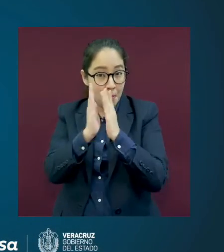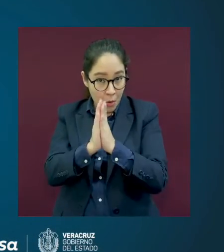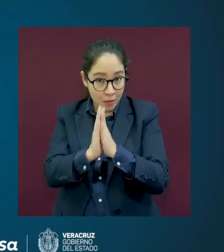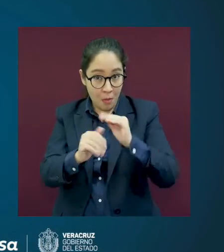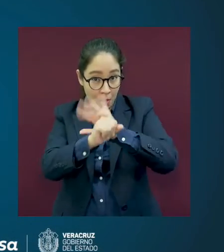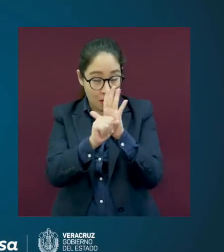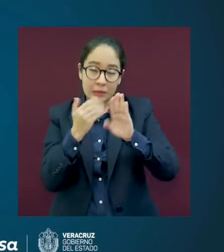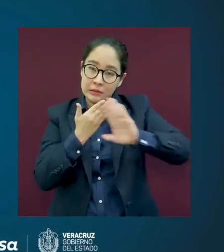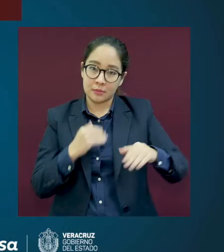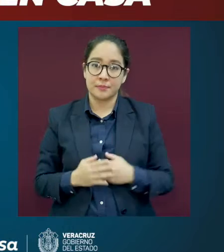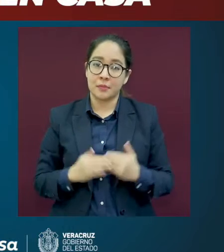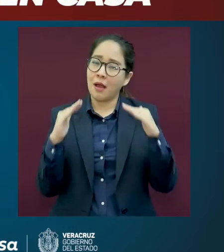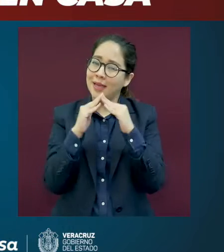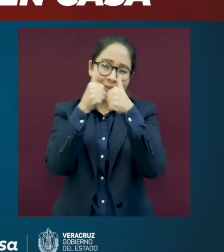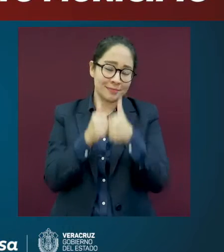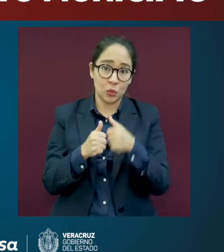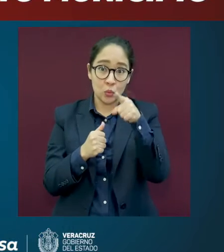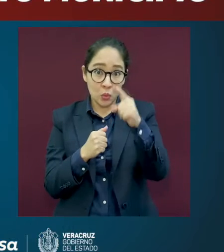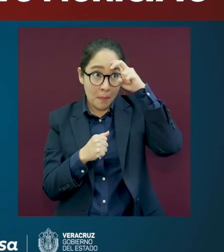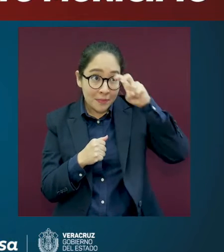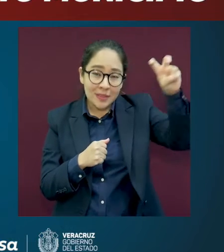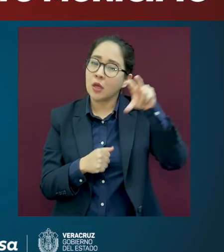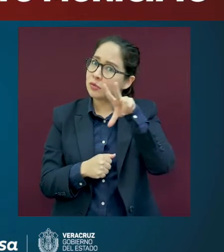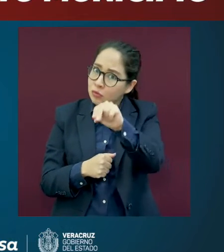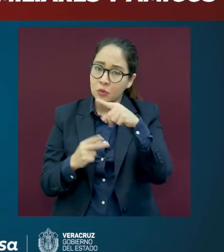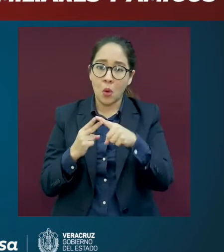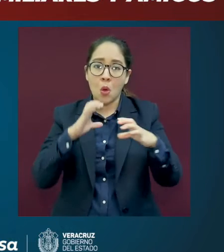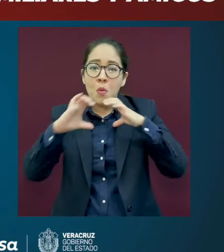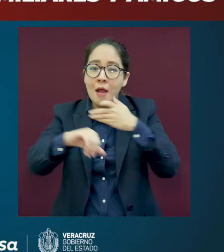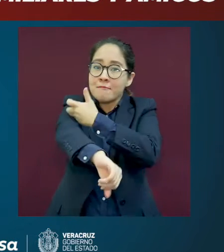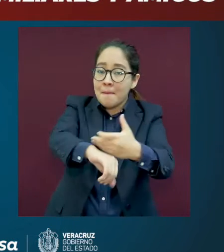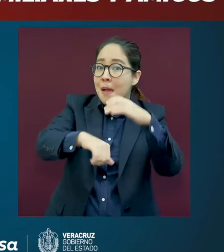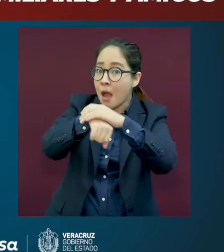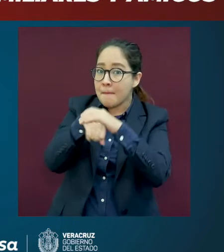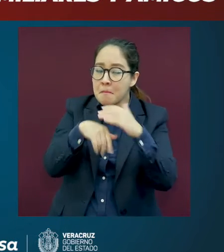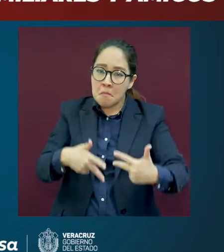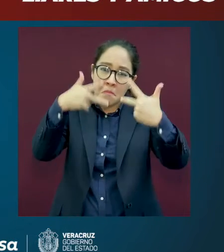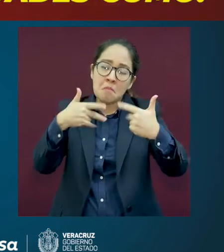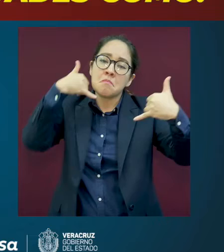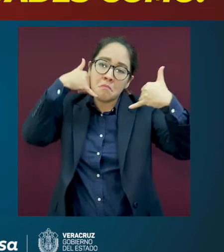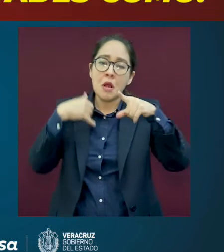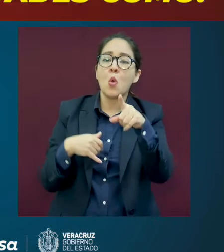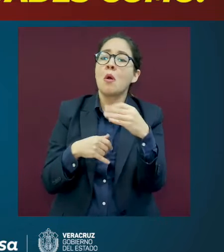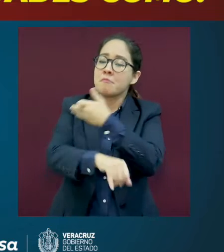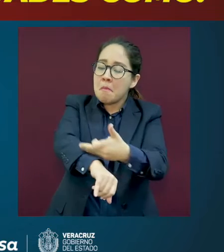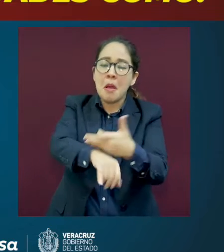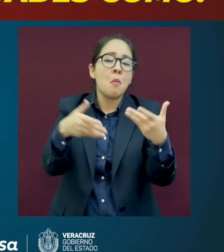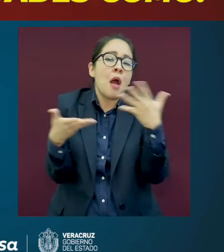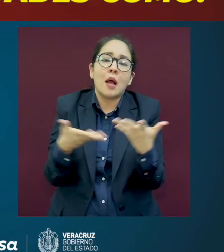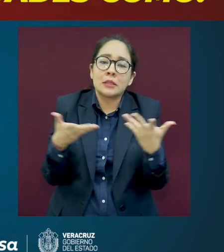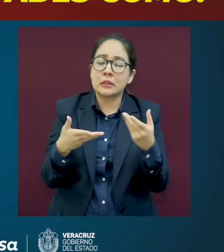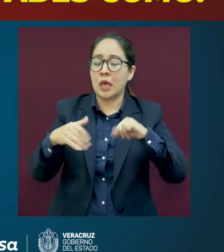prevención contra el coronavirus. Quédate en casa. No salgas de tu municipio. Comunícate con familiares y amigos. Realiza actividades